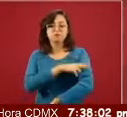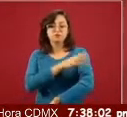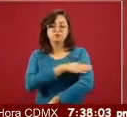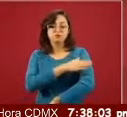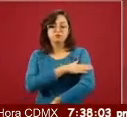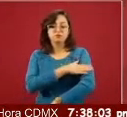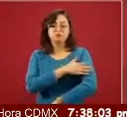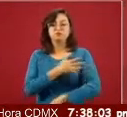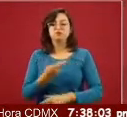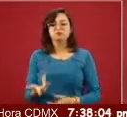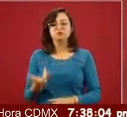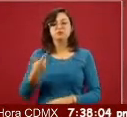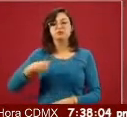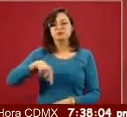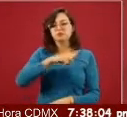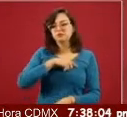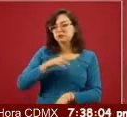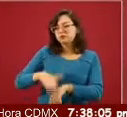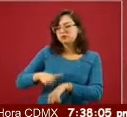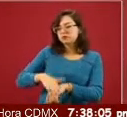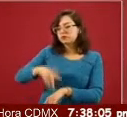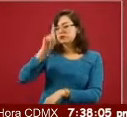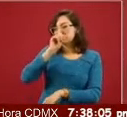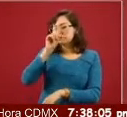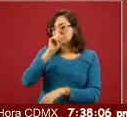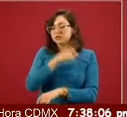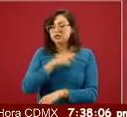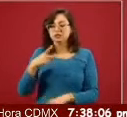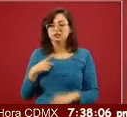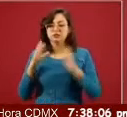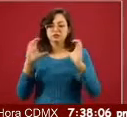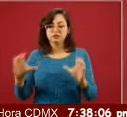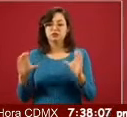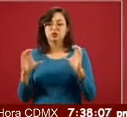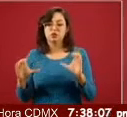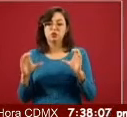esta recomendación como un elemento de precaución adicional.